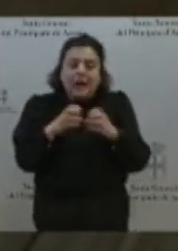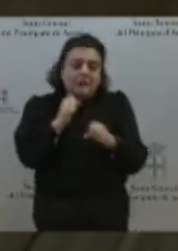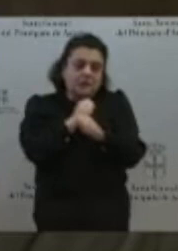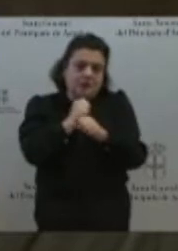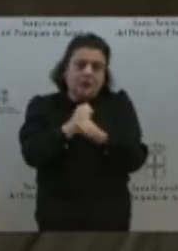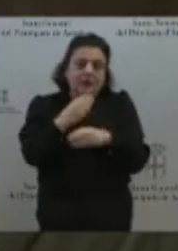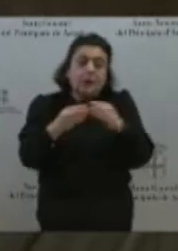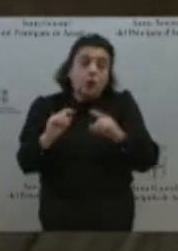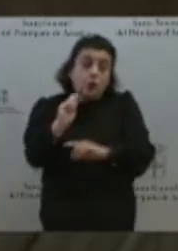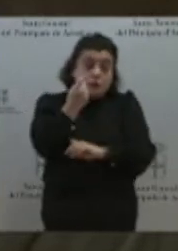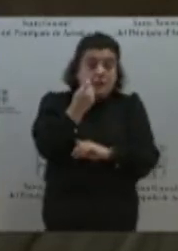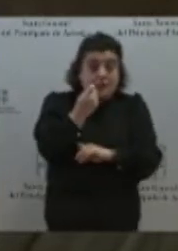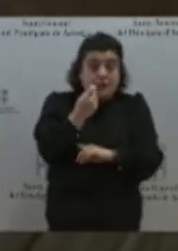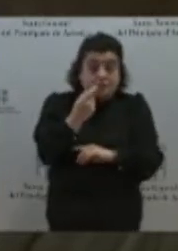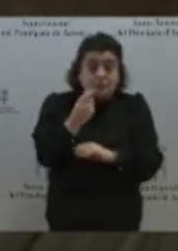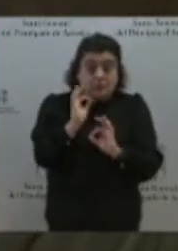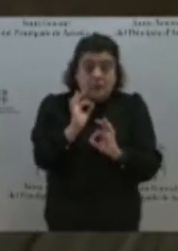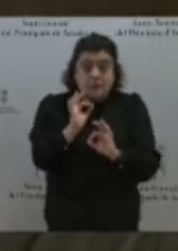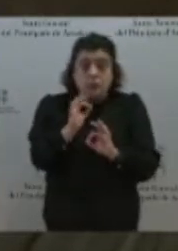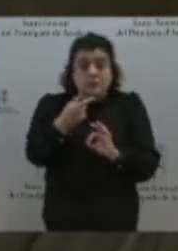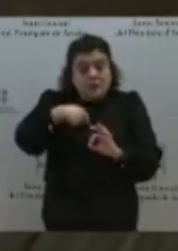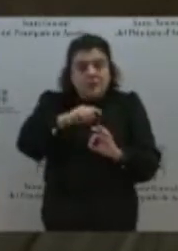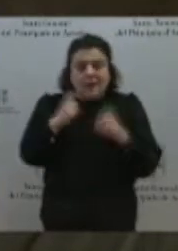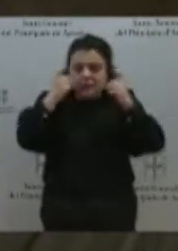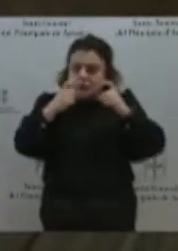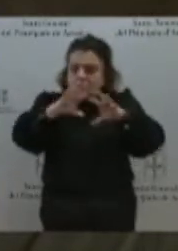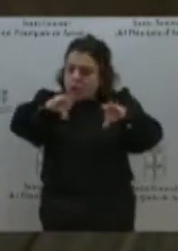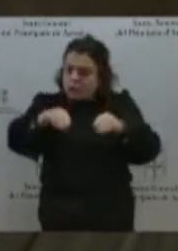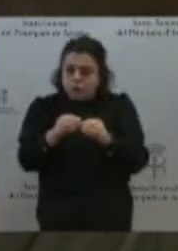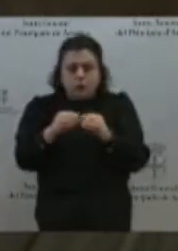esfuerzos y así seguirá siendo, contando con ese frente común,